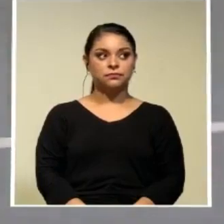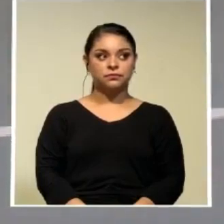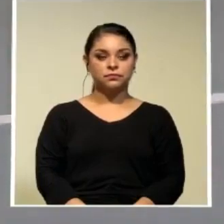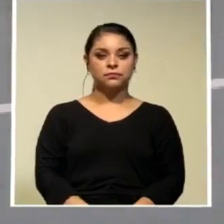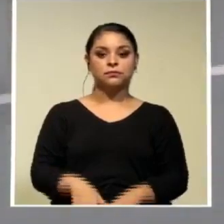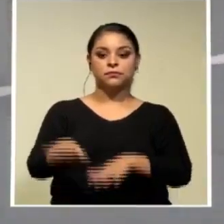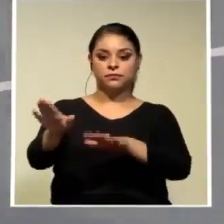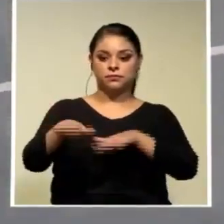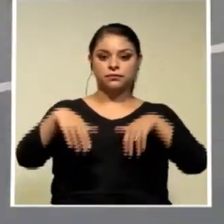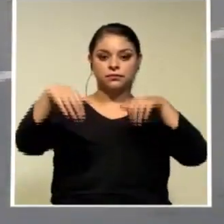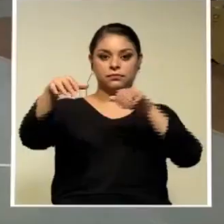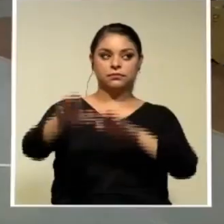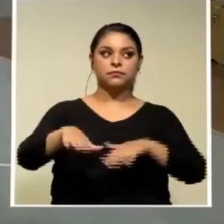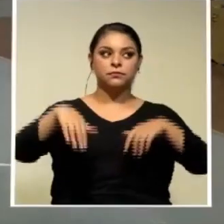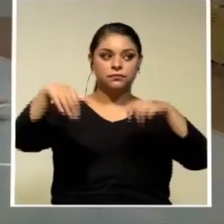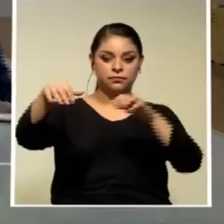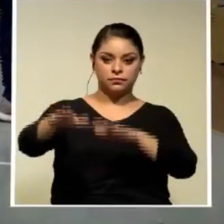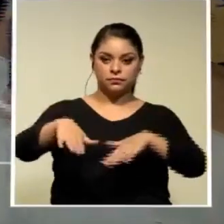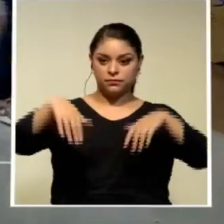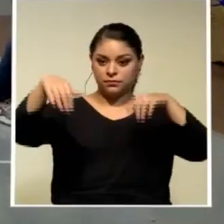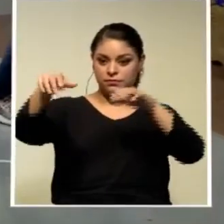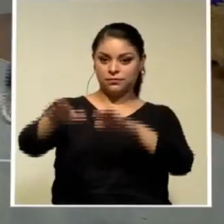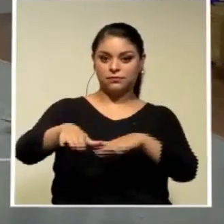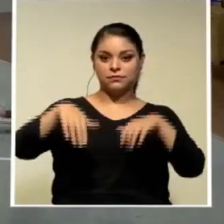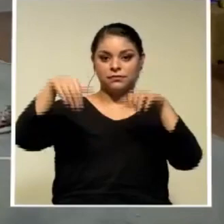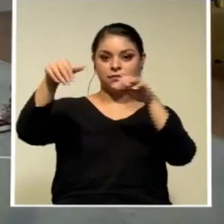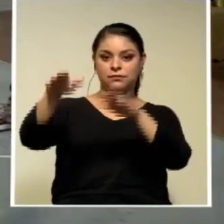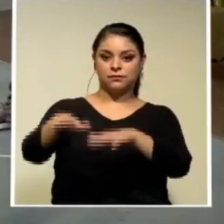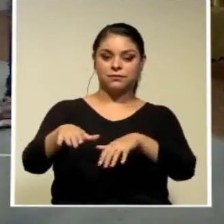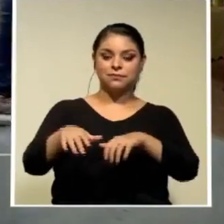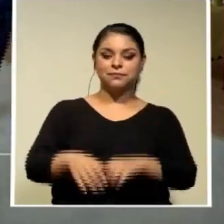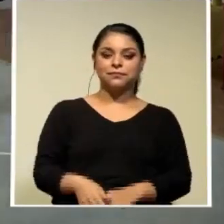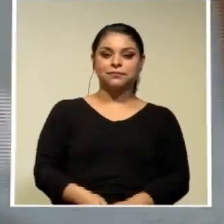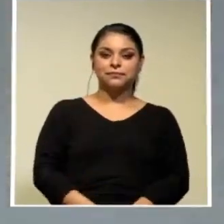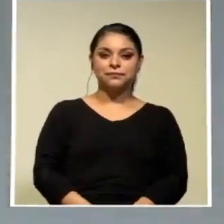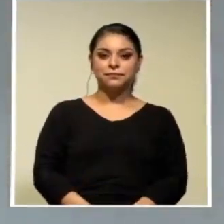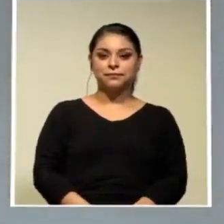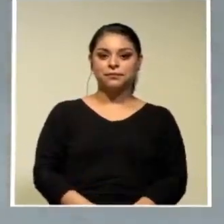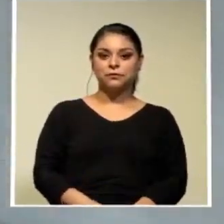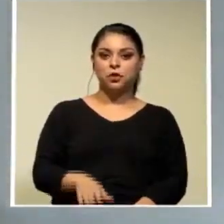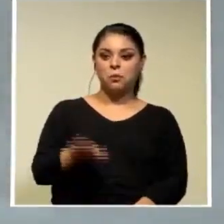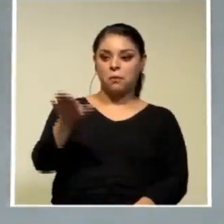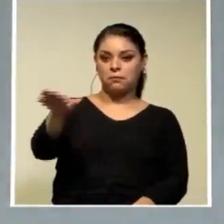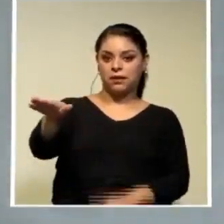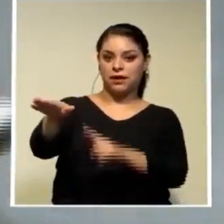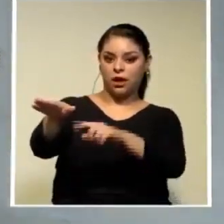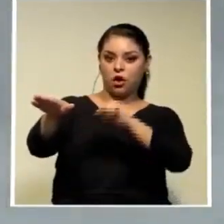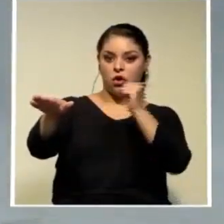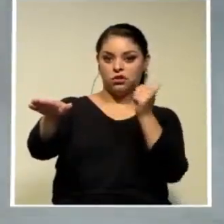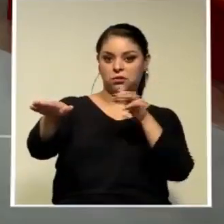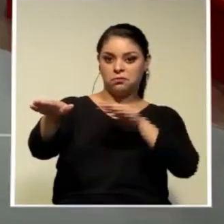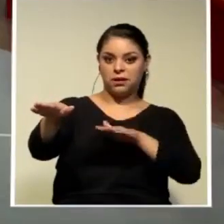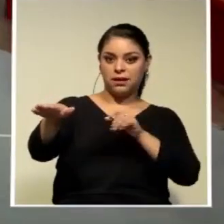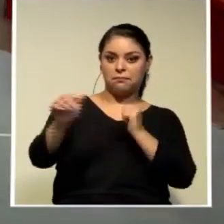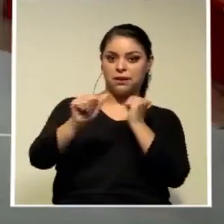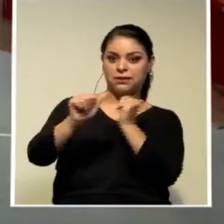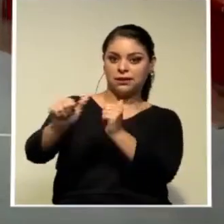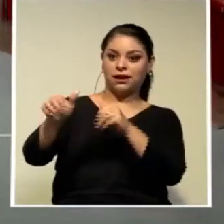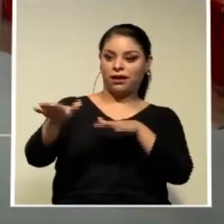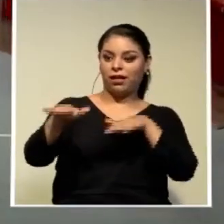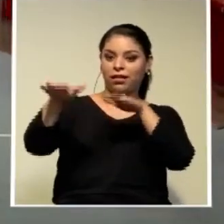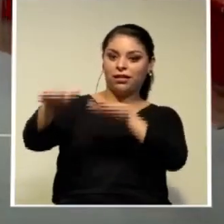Ajá, una adelante, y voy otro como atrás. Pegando un brinquito, pero un pie va persiguiendo al otro. Al otro. Esa